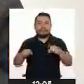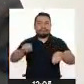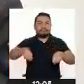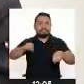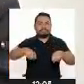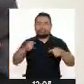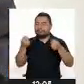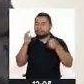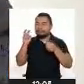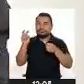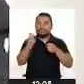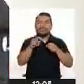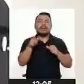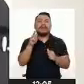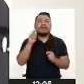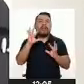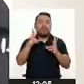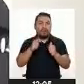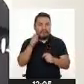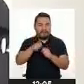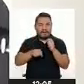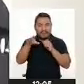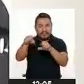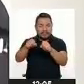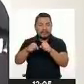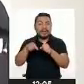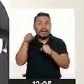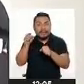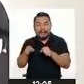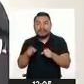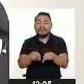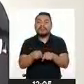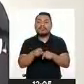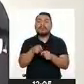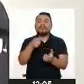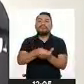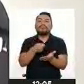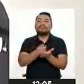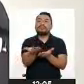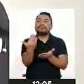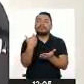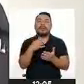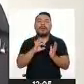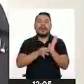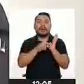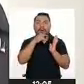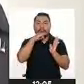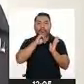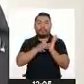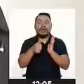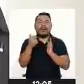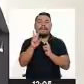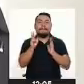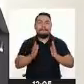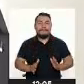con la cubierta Rappi, a recoger los cupos de las ciudadanas extranjeras que